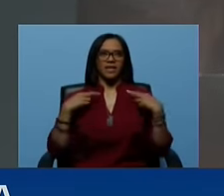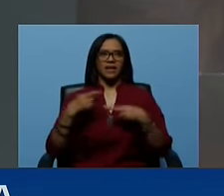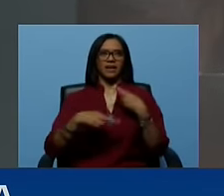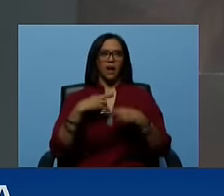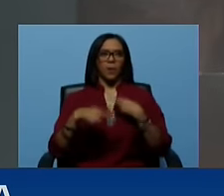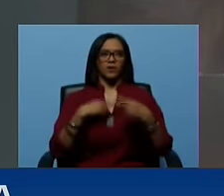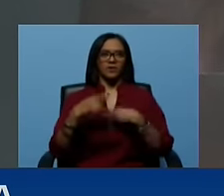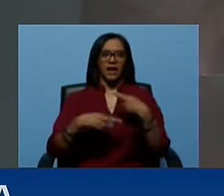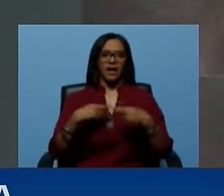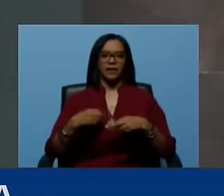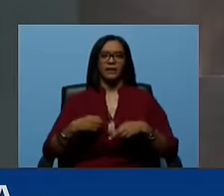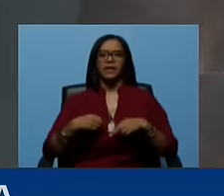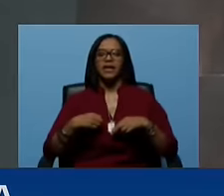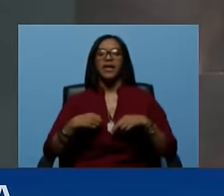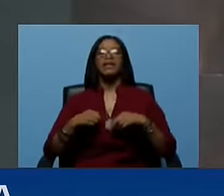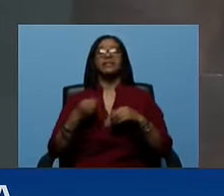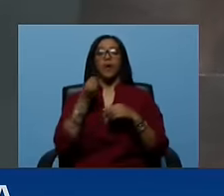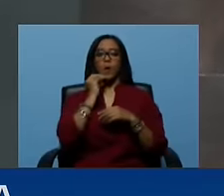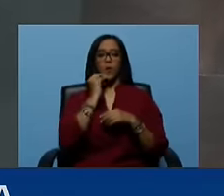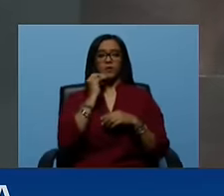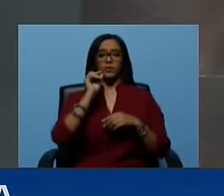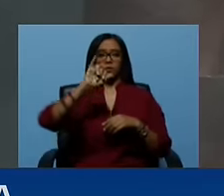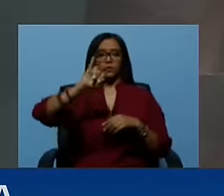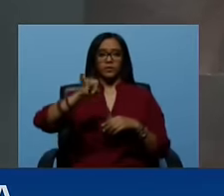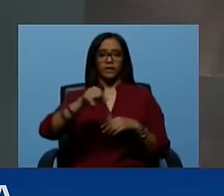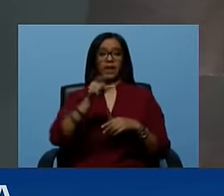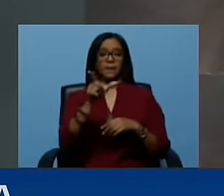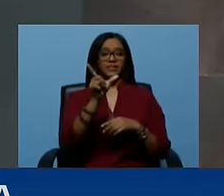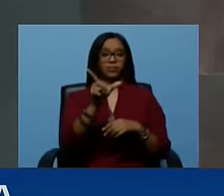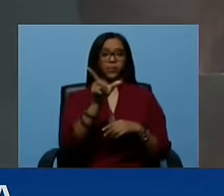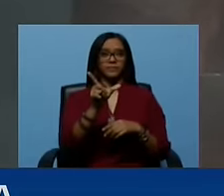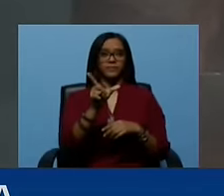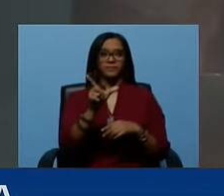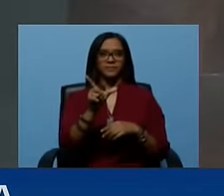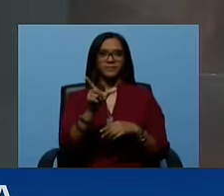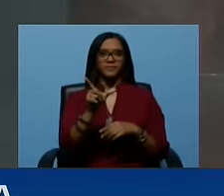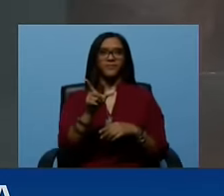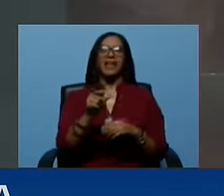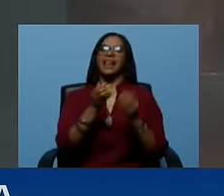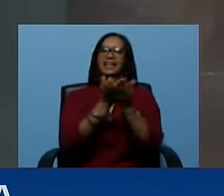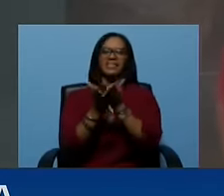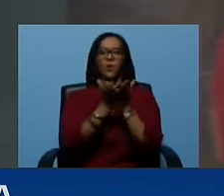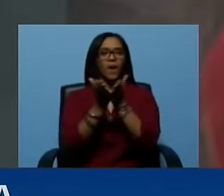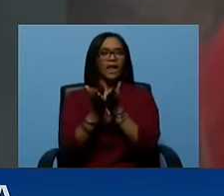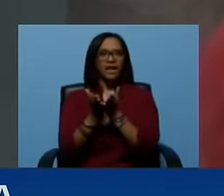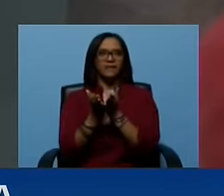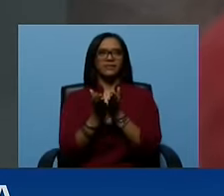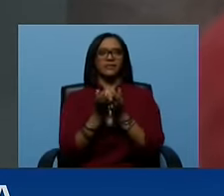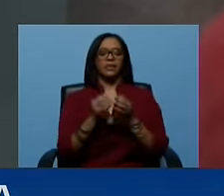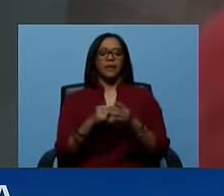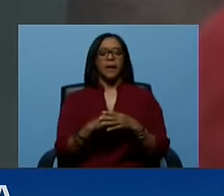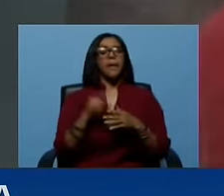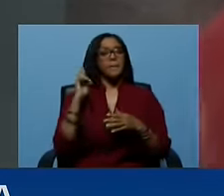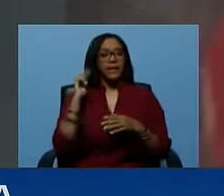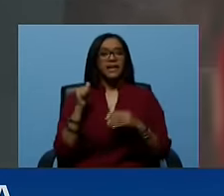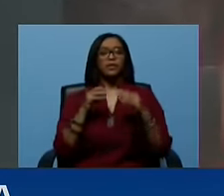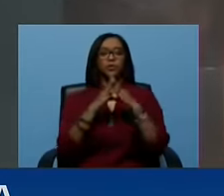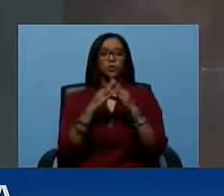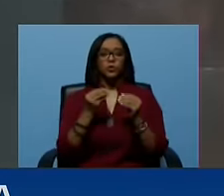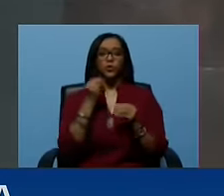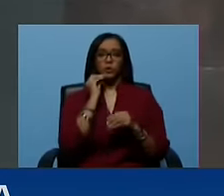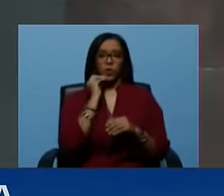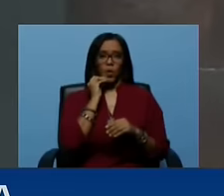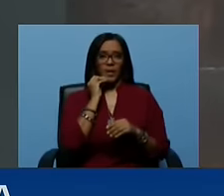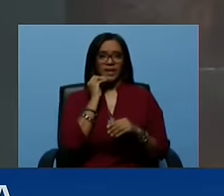revolucionaria. Es la juventud del Partido Socialista Unido de Venezuela, la escuela, la gran escuela, para todos los jóvenes